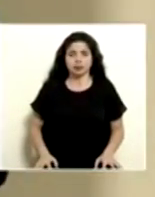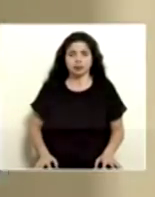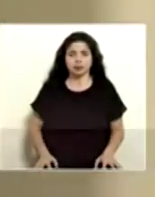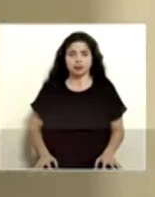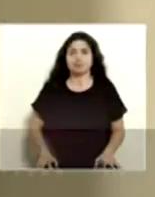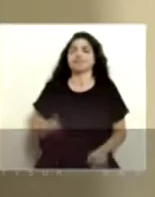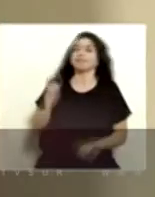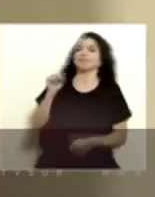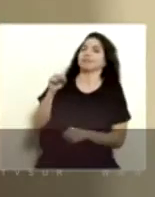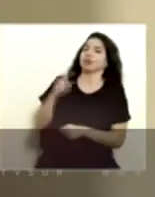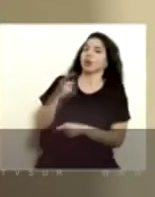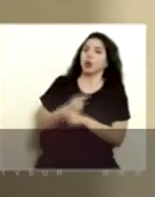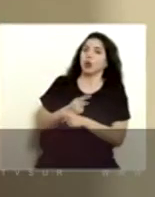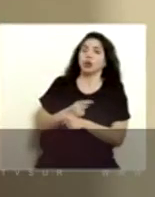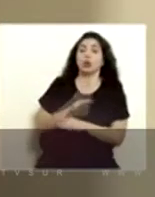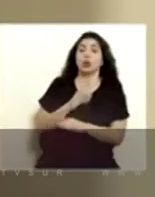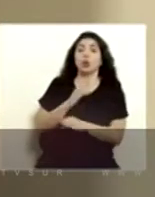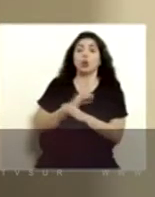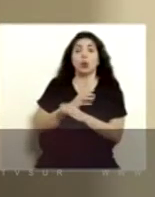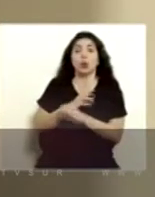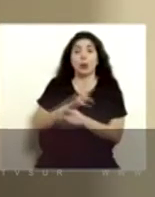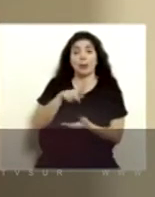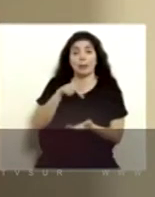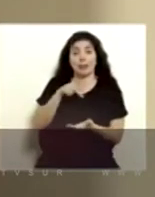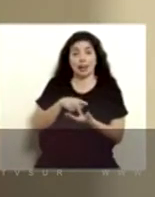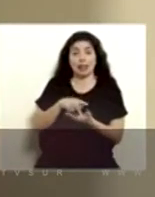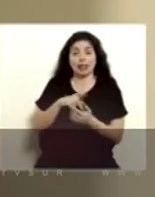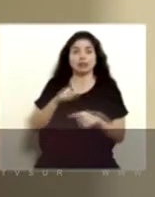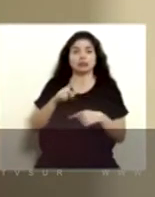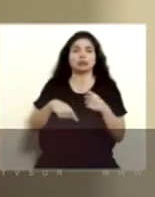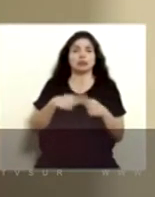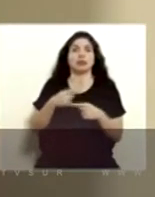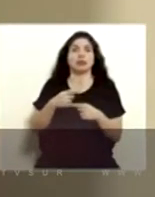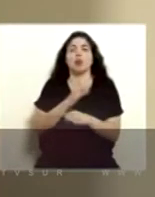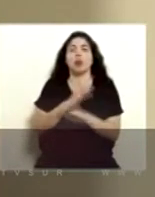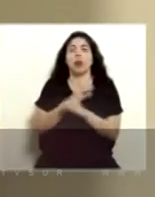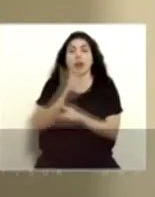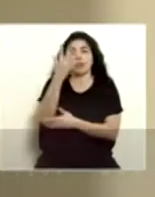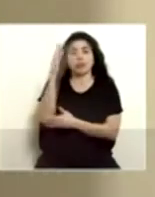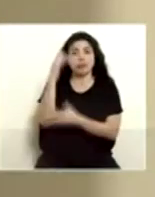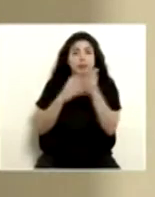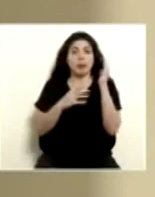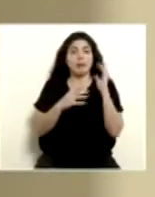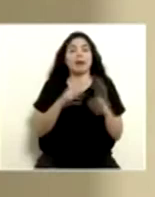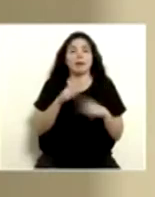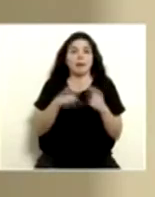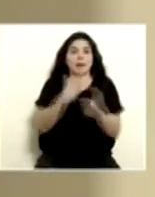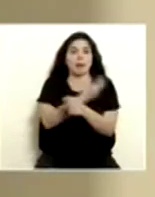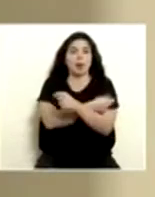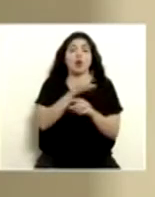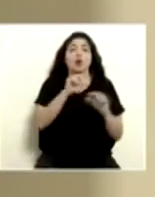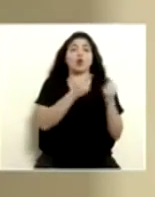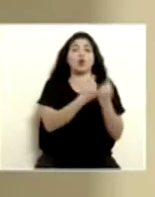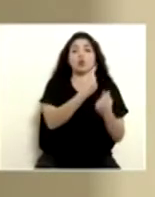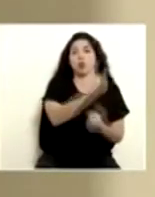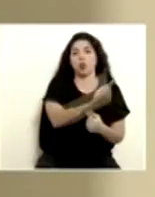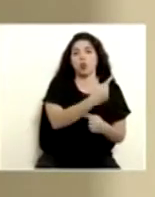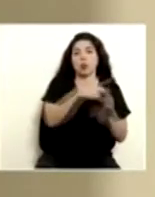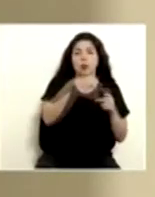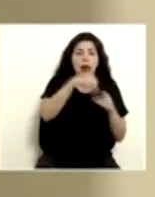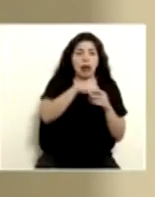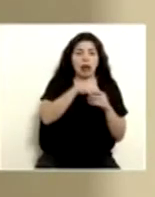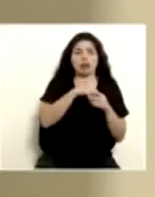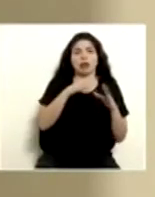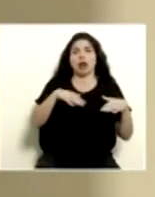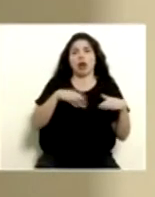si es correcto los guardaparques se van a vacunar estos están contemplados dentro del grupo 1 pero por algún asunto interno no se había